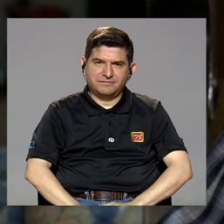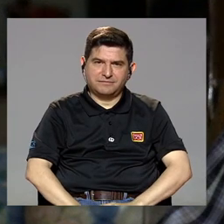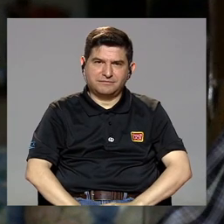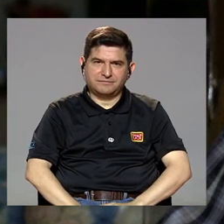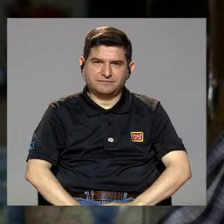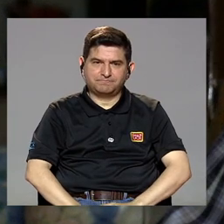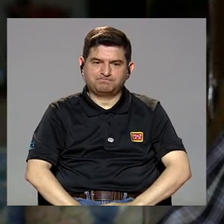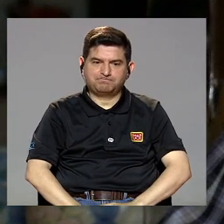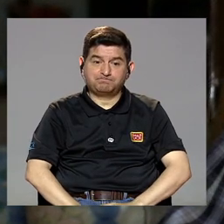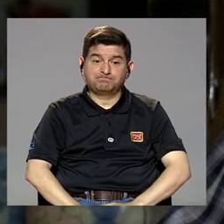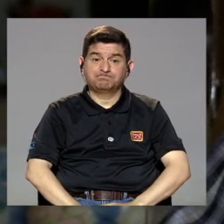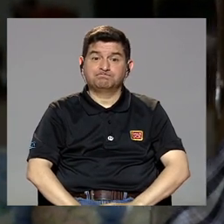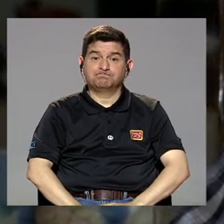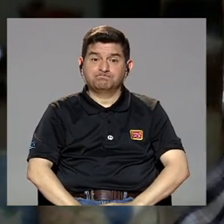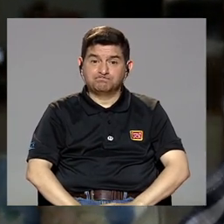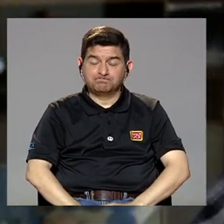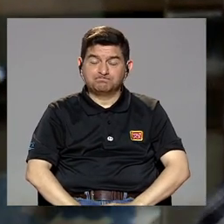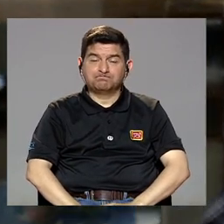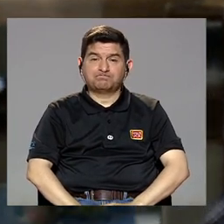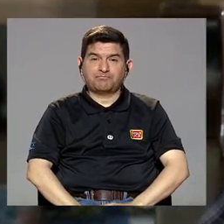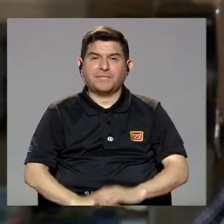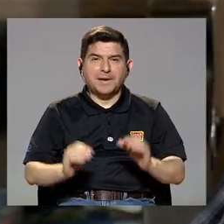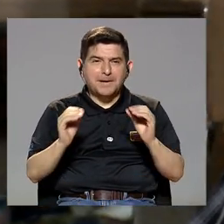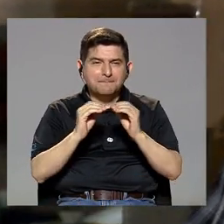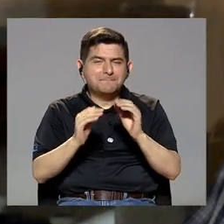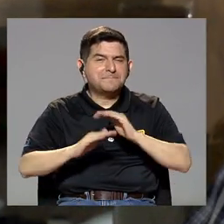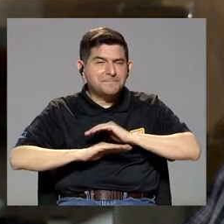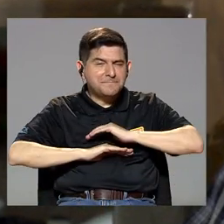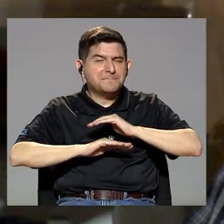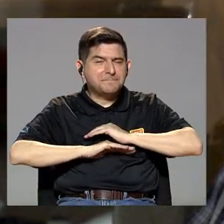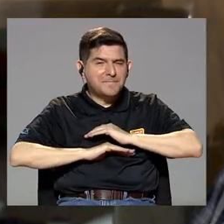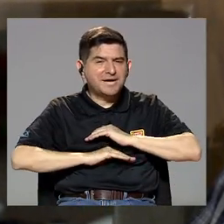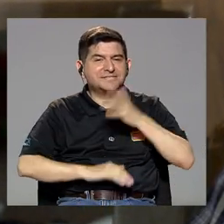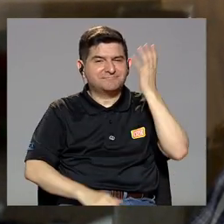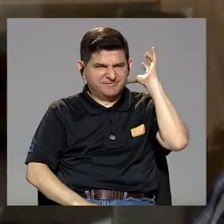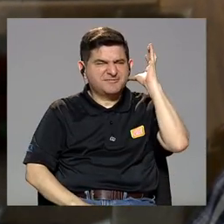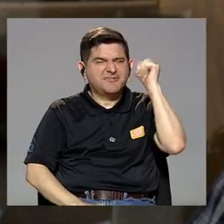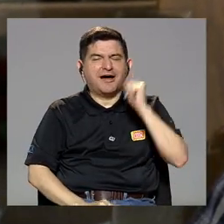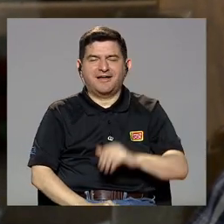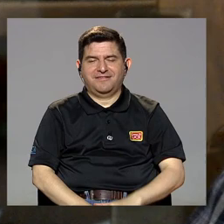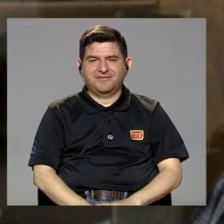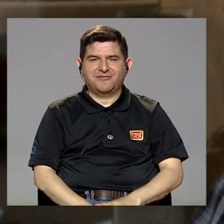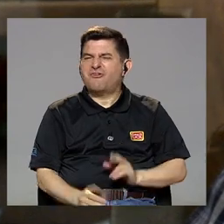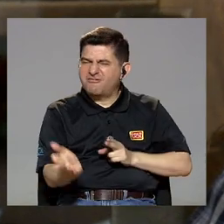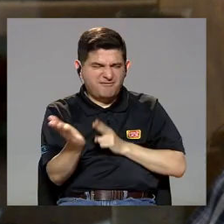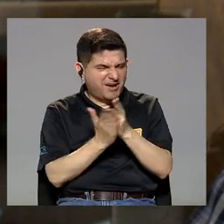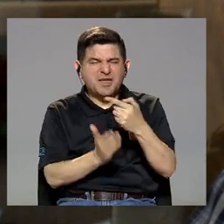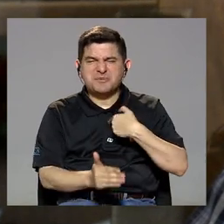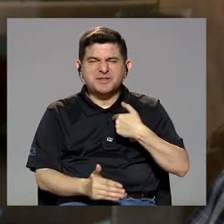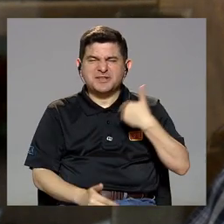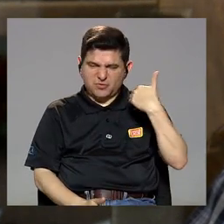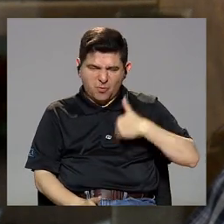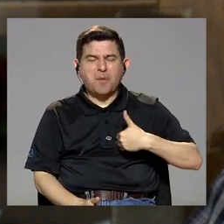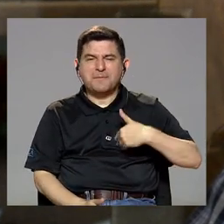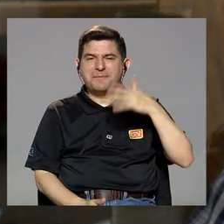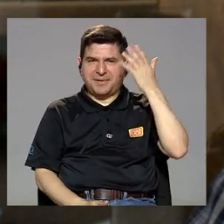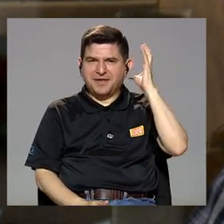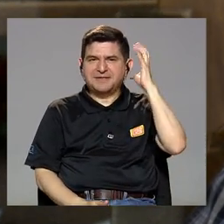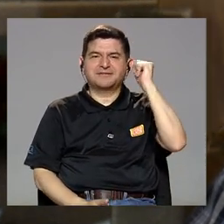bueno lo que más satisfacción el mea de la radio honestamente yo sobre radio